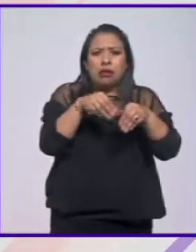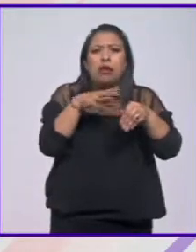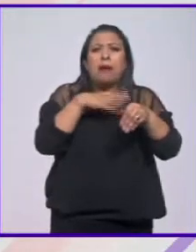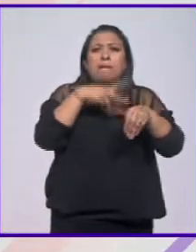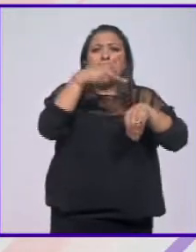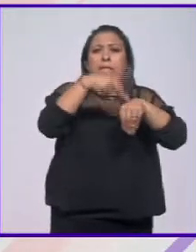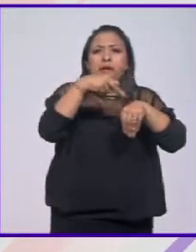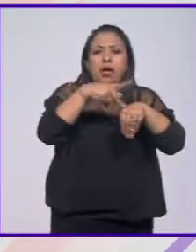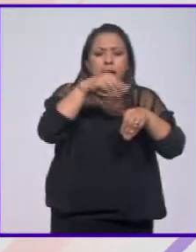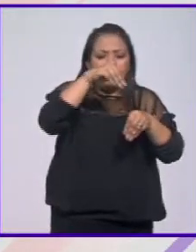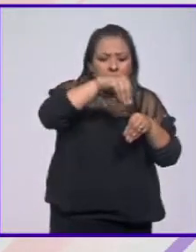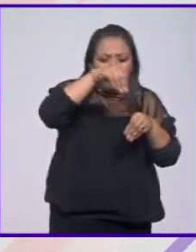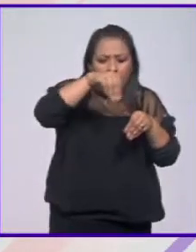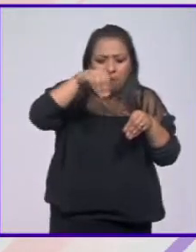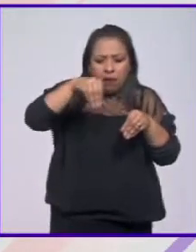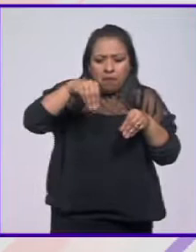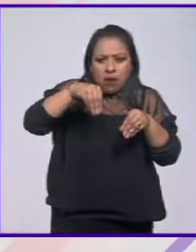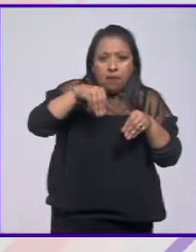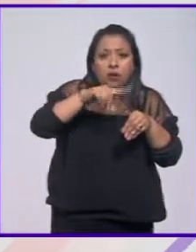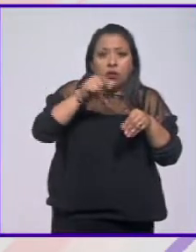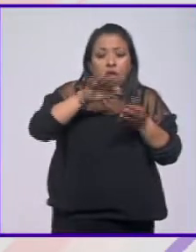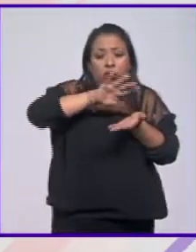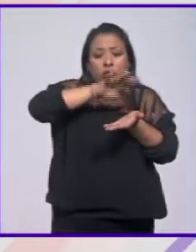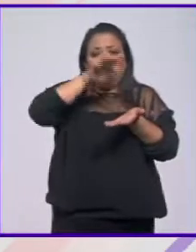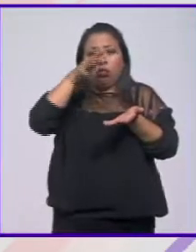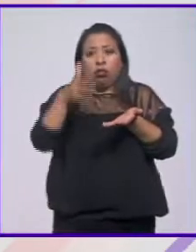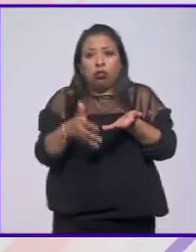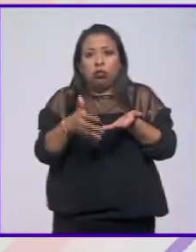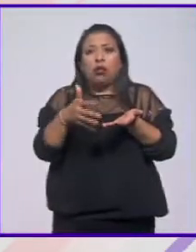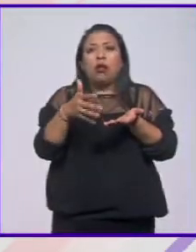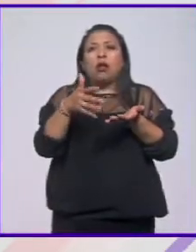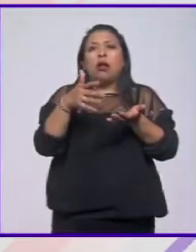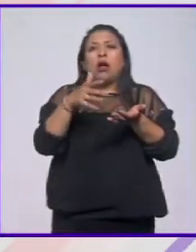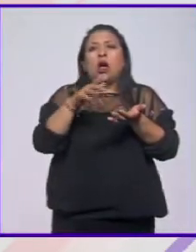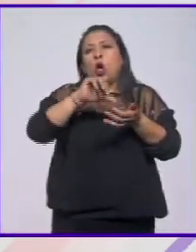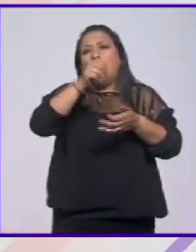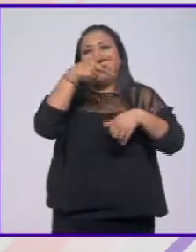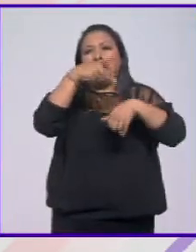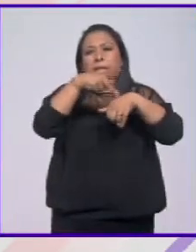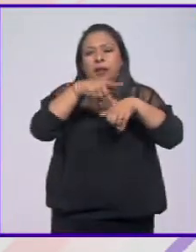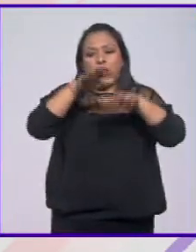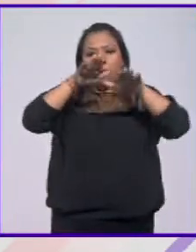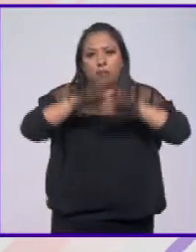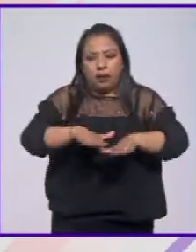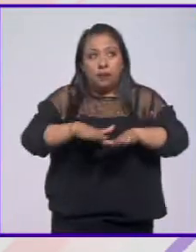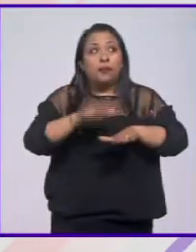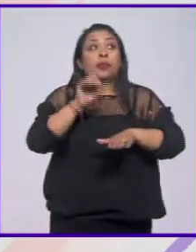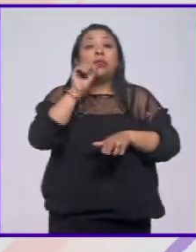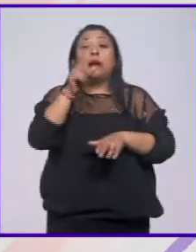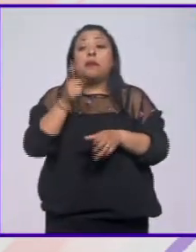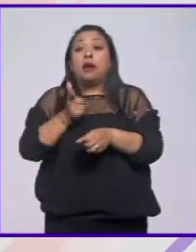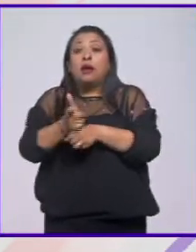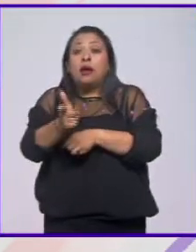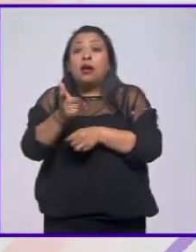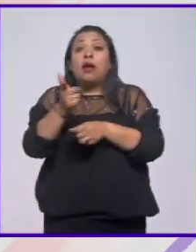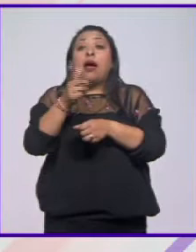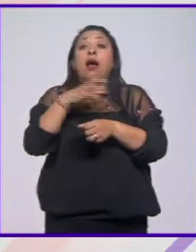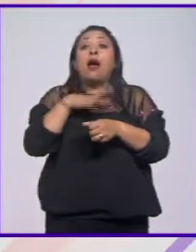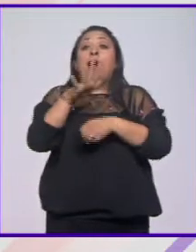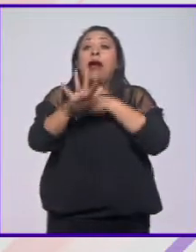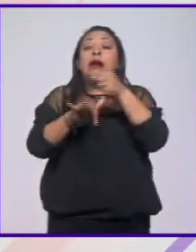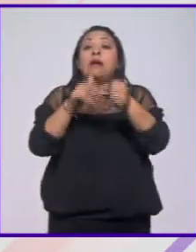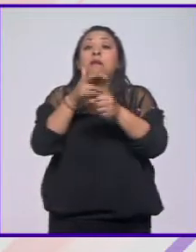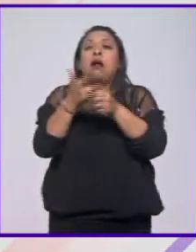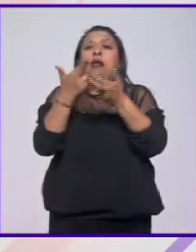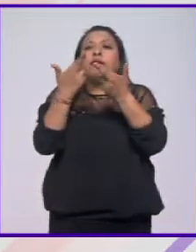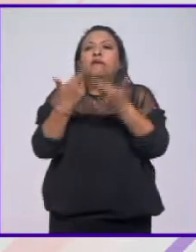de piedra y después cubiertas con lápidas o losas. También hallamos restos de animales,